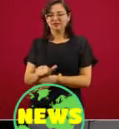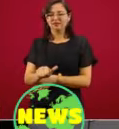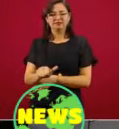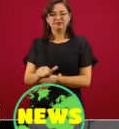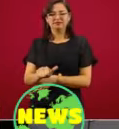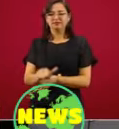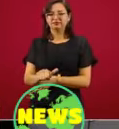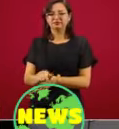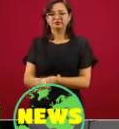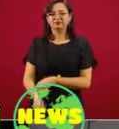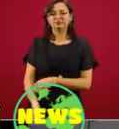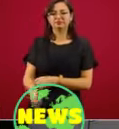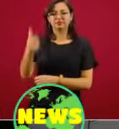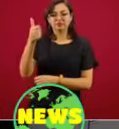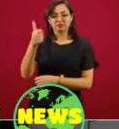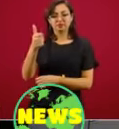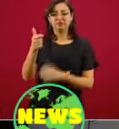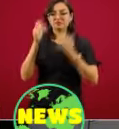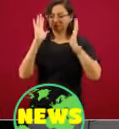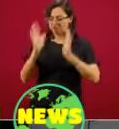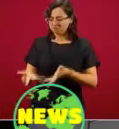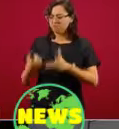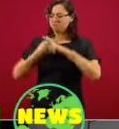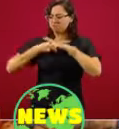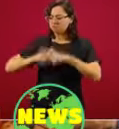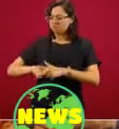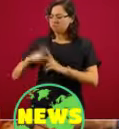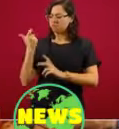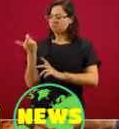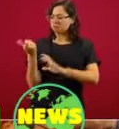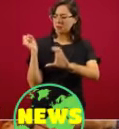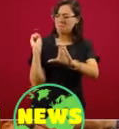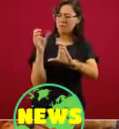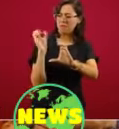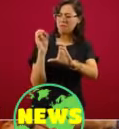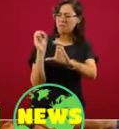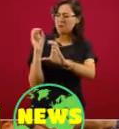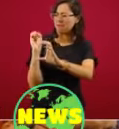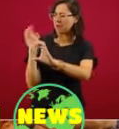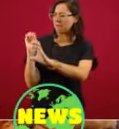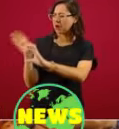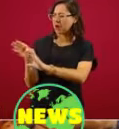como ha iniciado ya. Que ayer